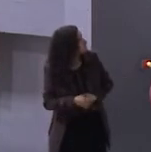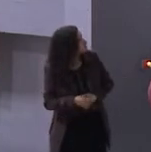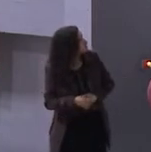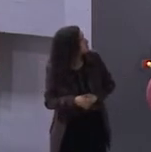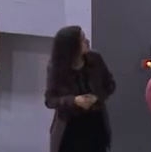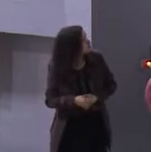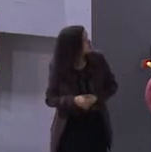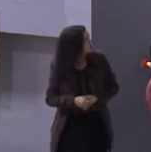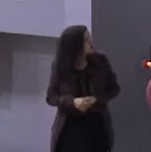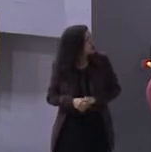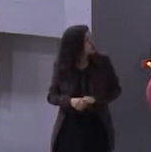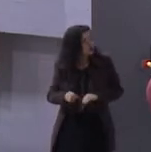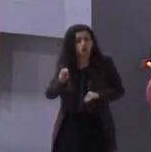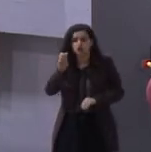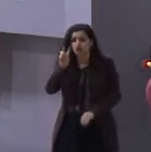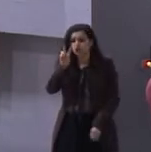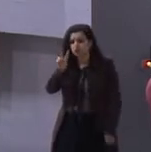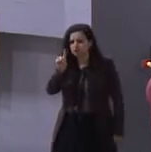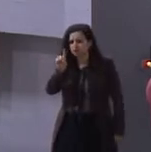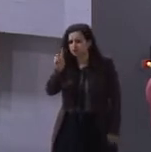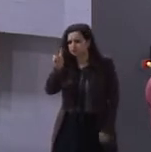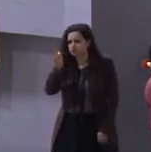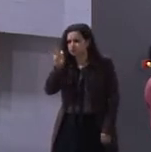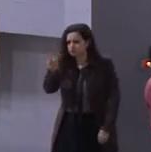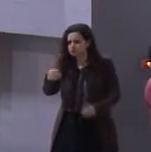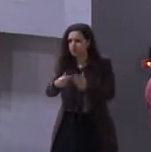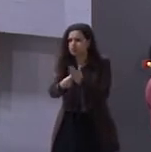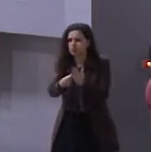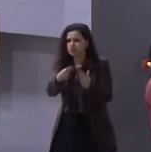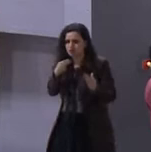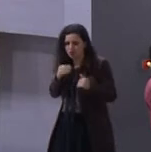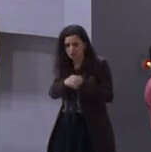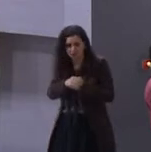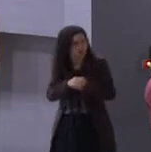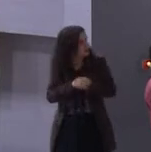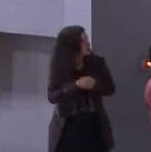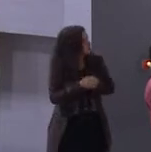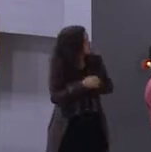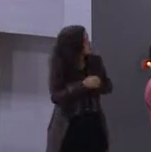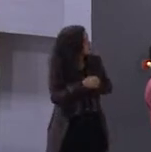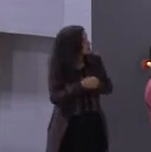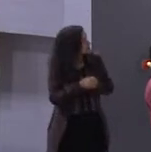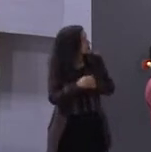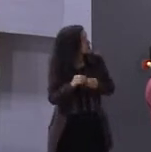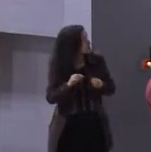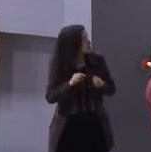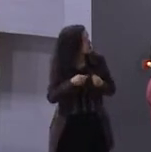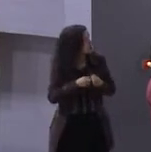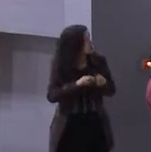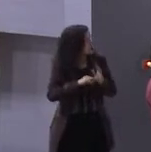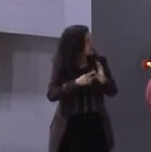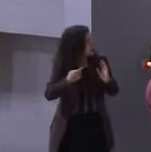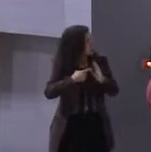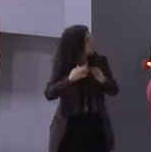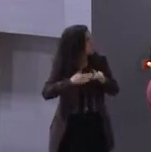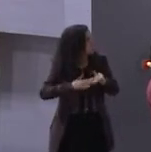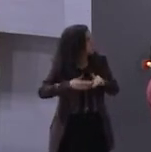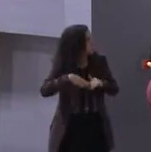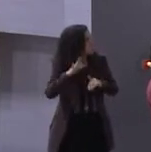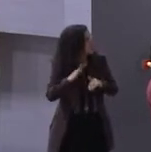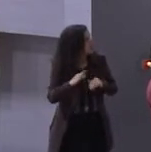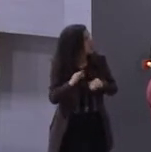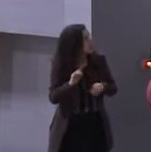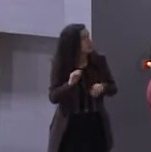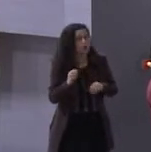Registramos 2.173 cancelaciones, la distribución por facultades, ciencia y tecnología, la mayor estuvo en la